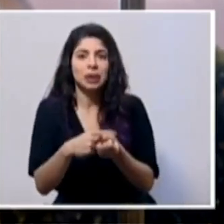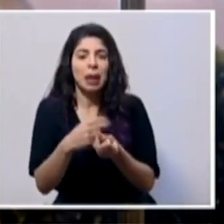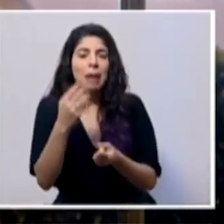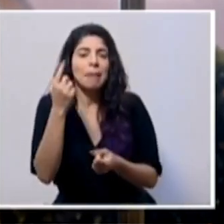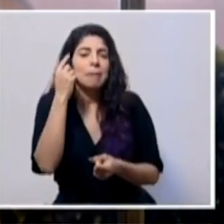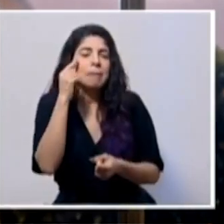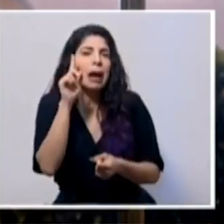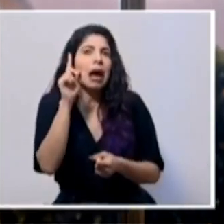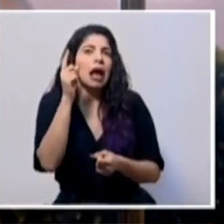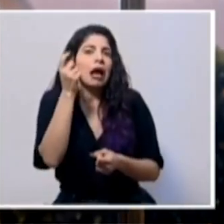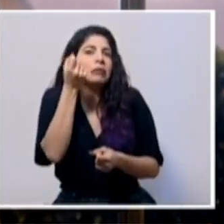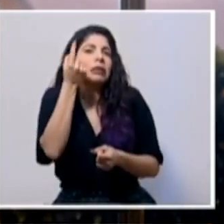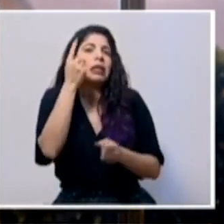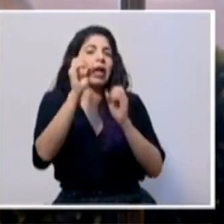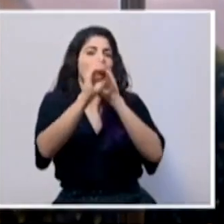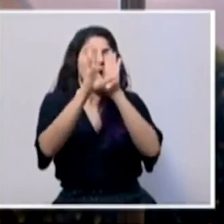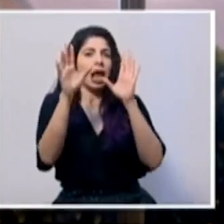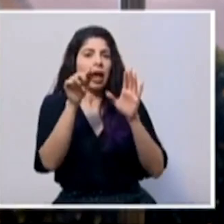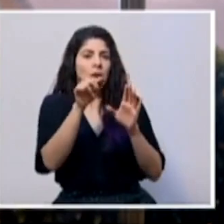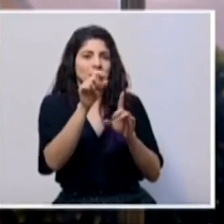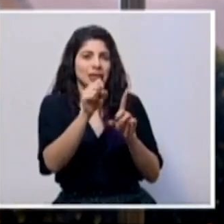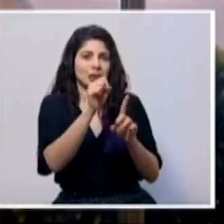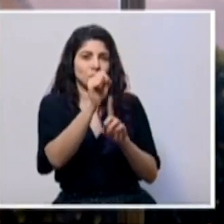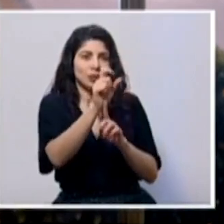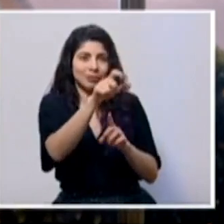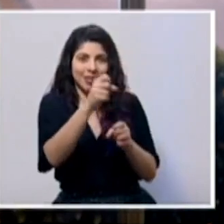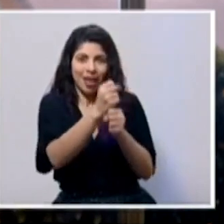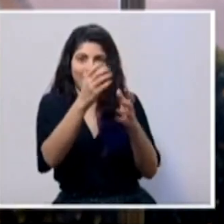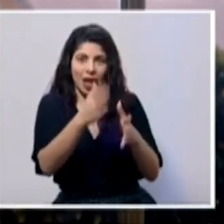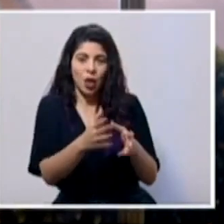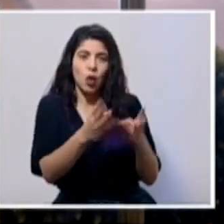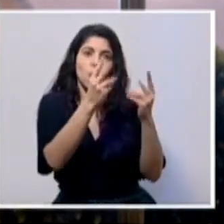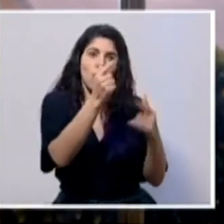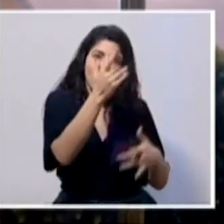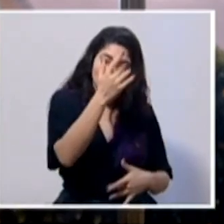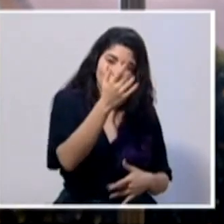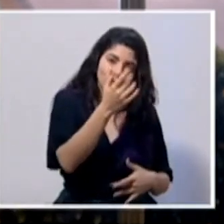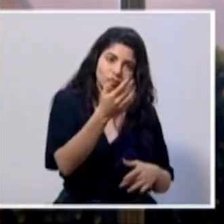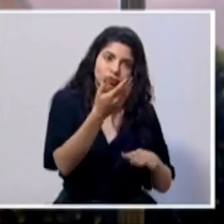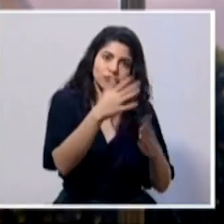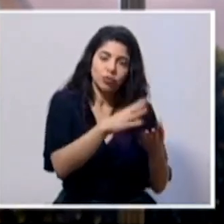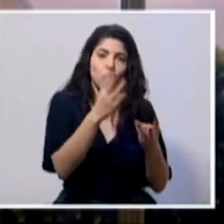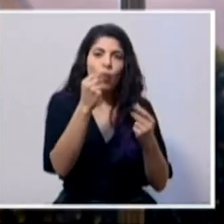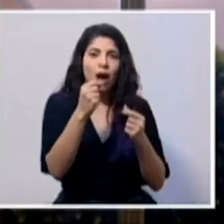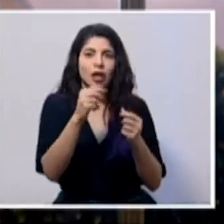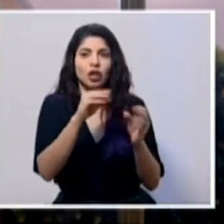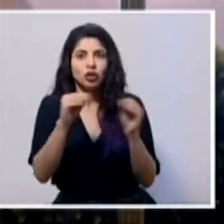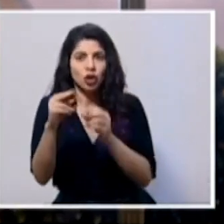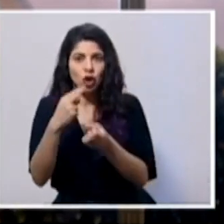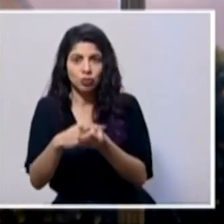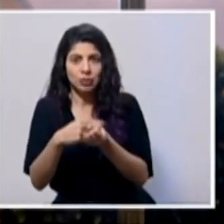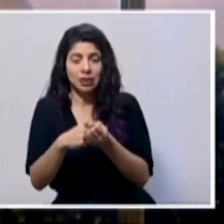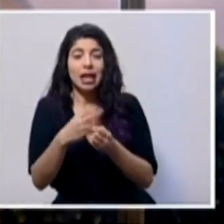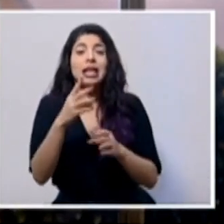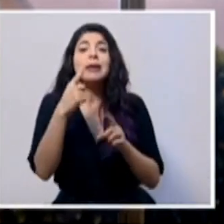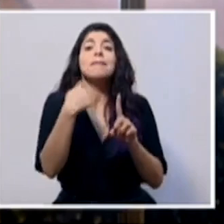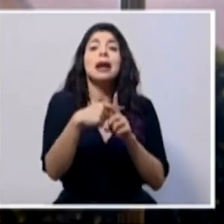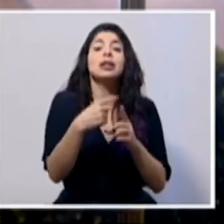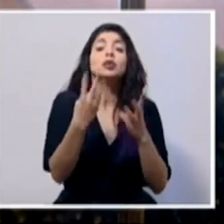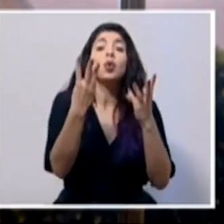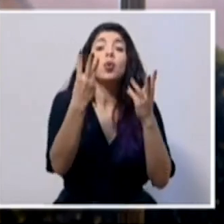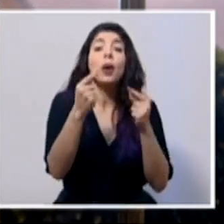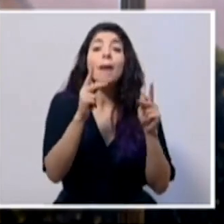una idea de ese detalle? Y del número de contagiados y del número de hospitalizados que ustedes